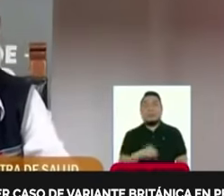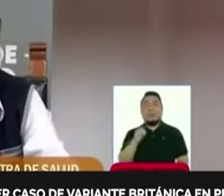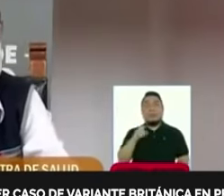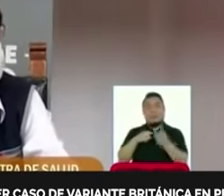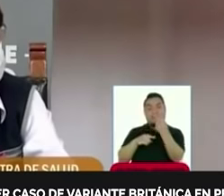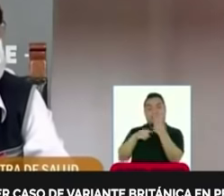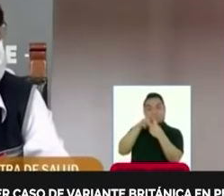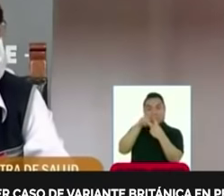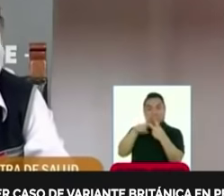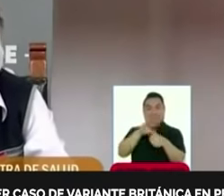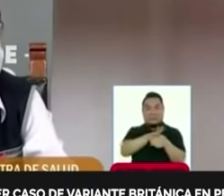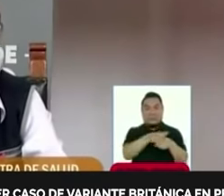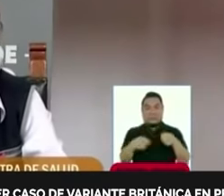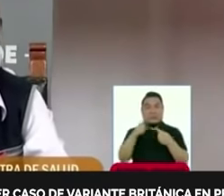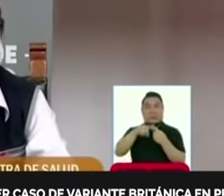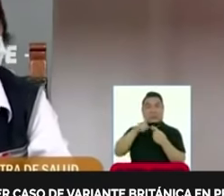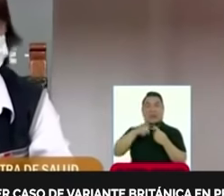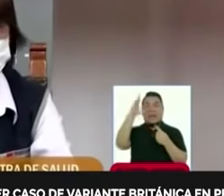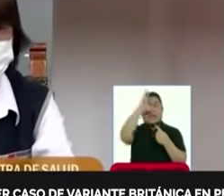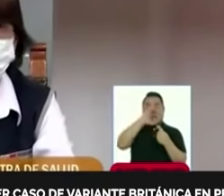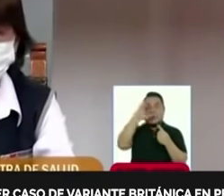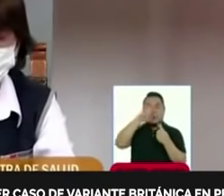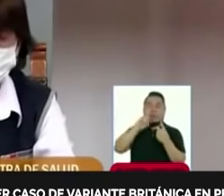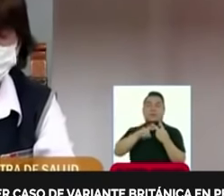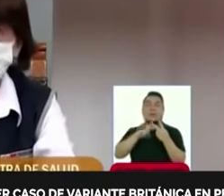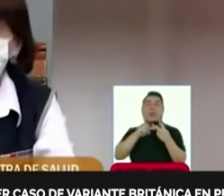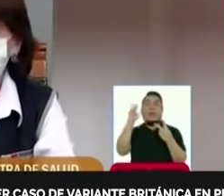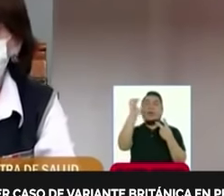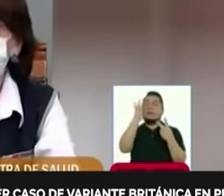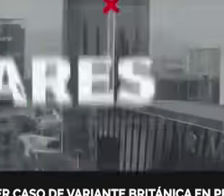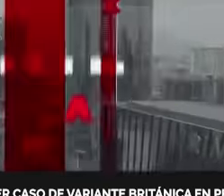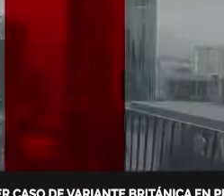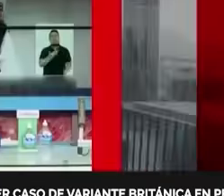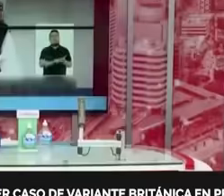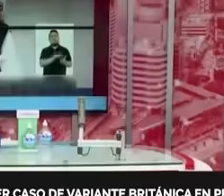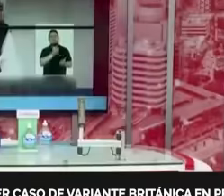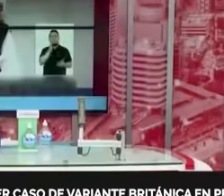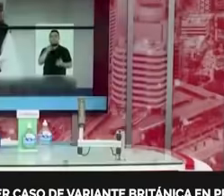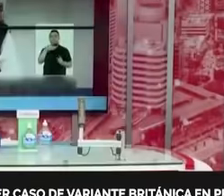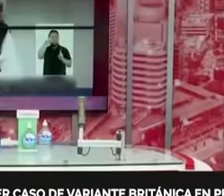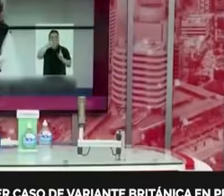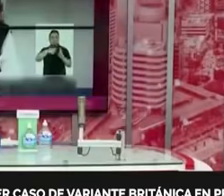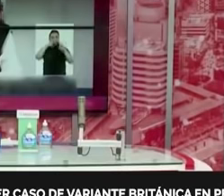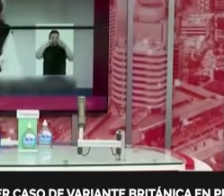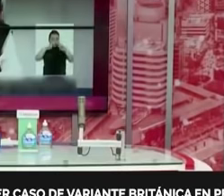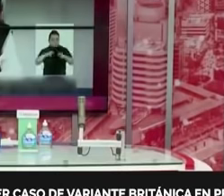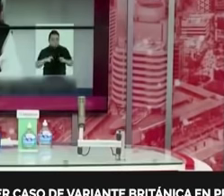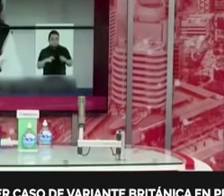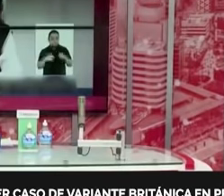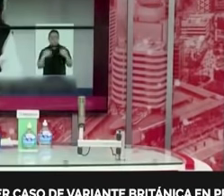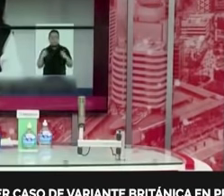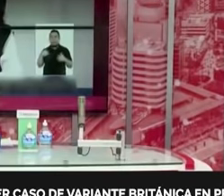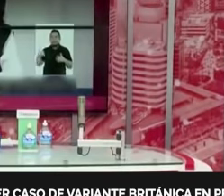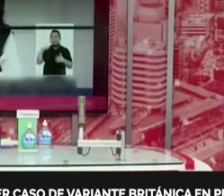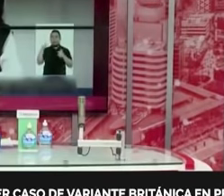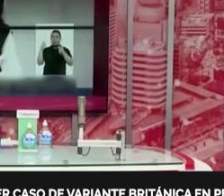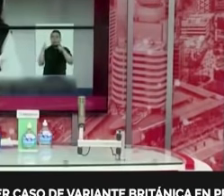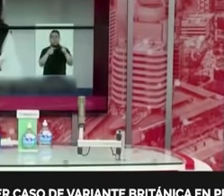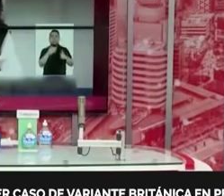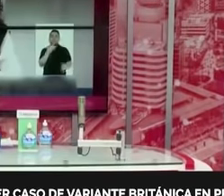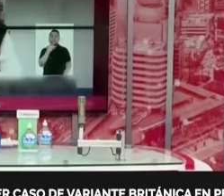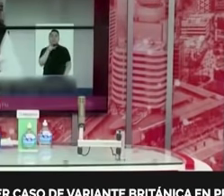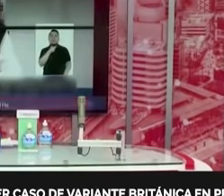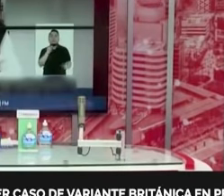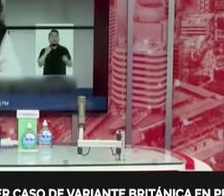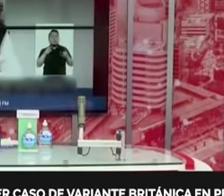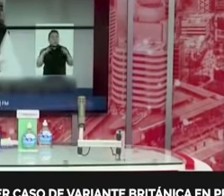Hay una variante en Europa y hay otra variante en Sudáfrica. Se trata de la variante... Nada de lo que haya dicho la señora no se le hubiera podido responder Philip